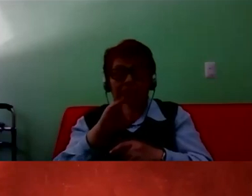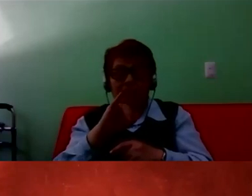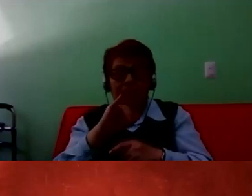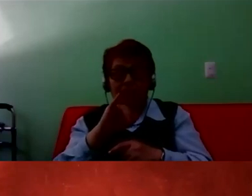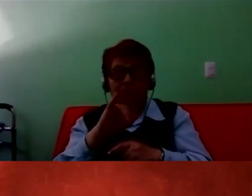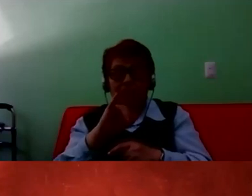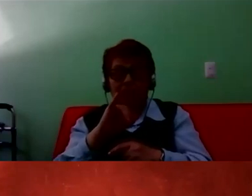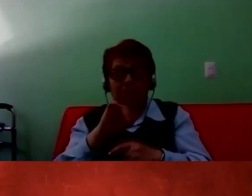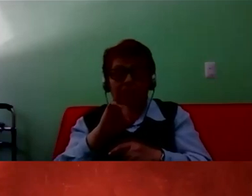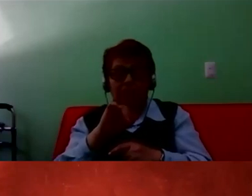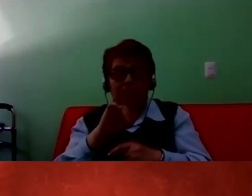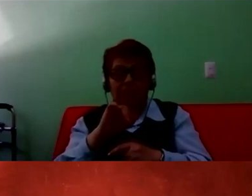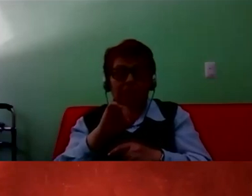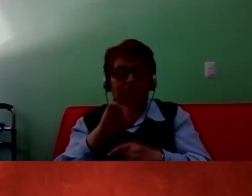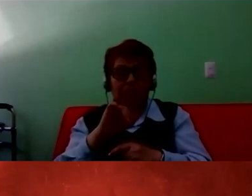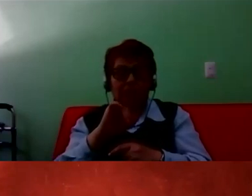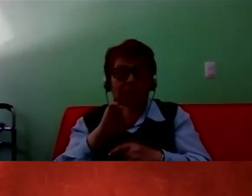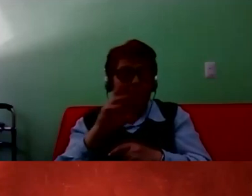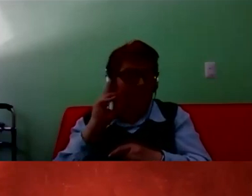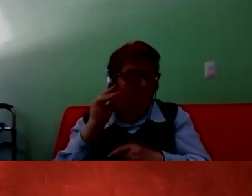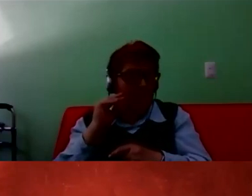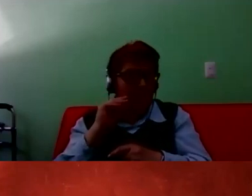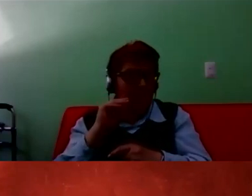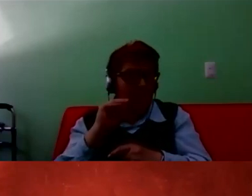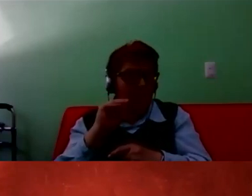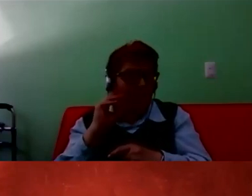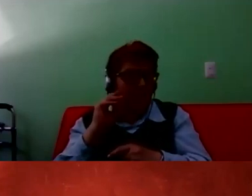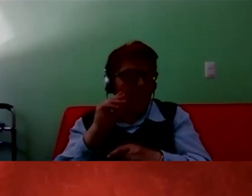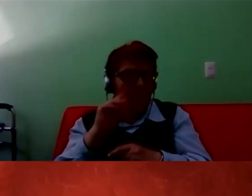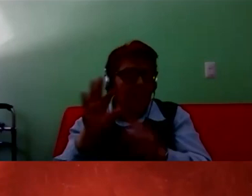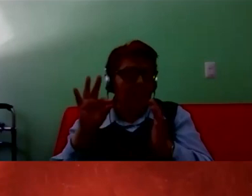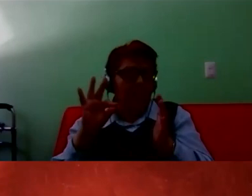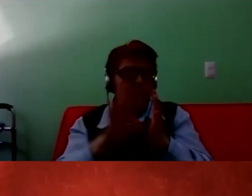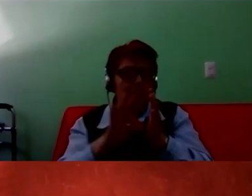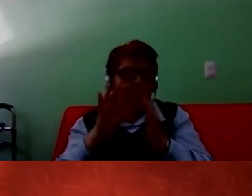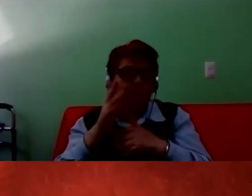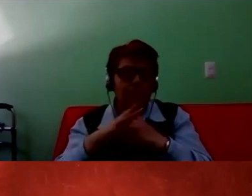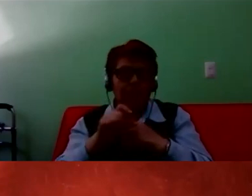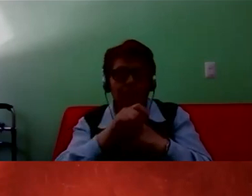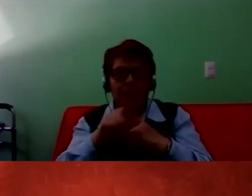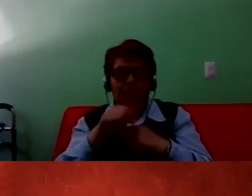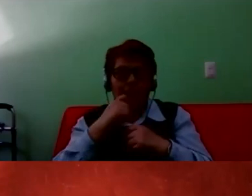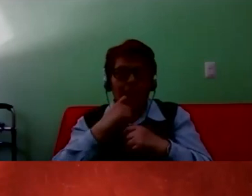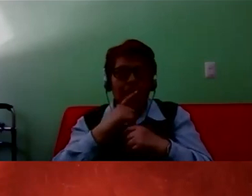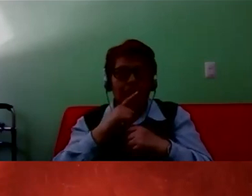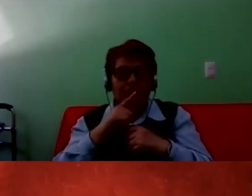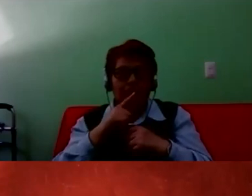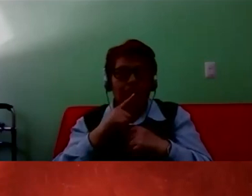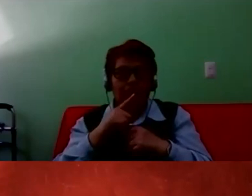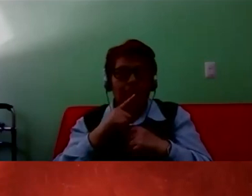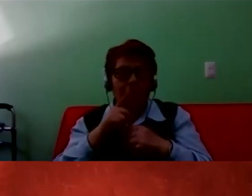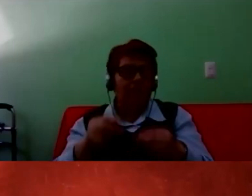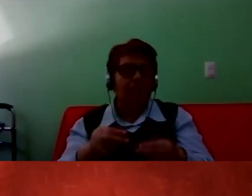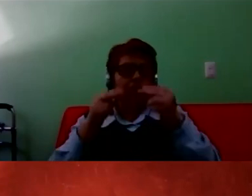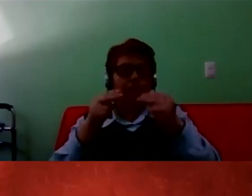¿Me escuchan? Sí. ¿Me escuchan? Sí, ya le escuchamos. Es con relación al punto 10. Sí. Si hay alguien que tiene de hacer